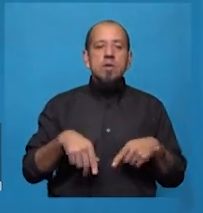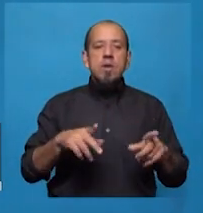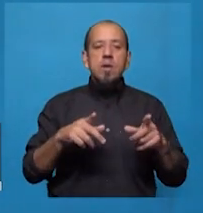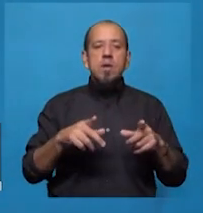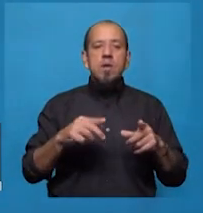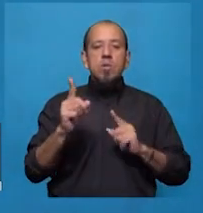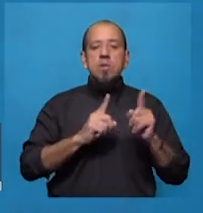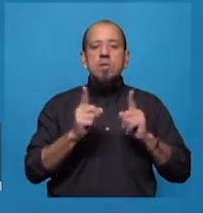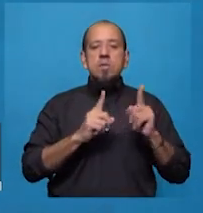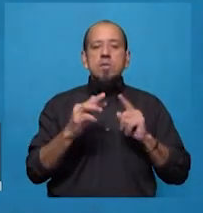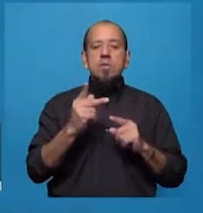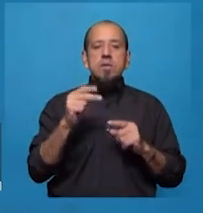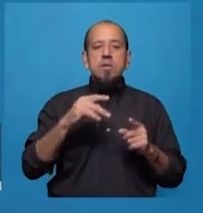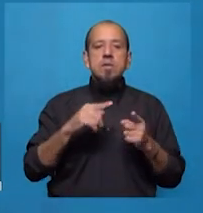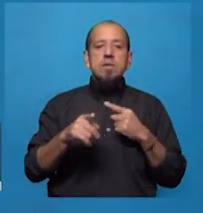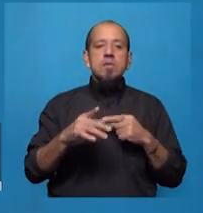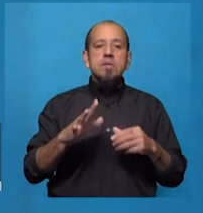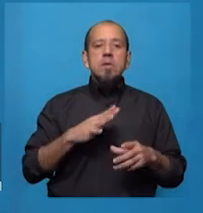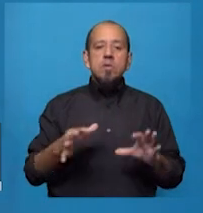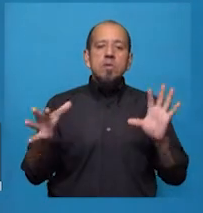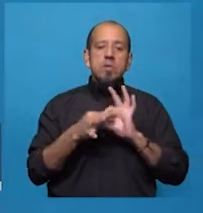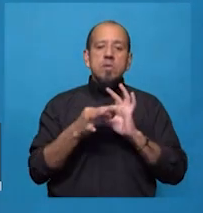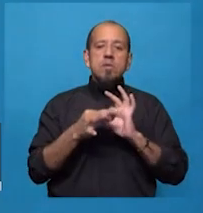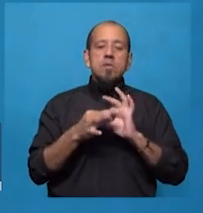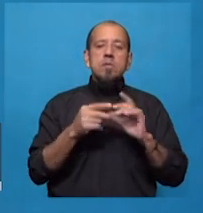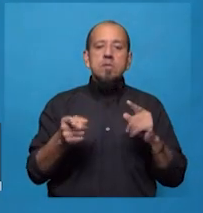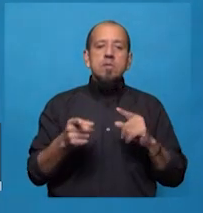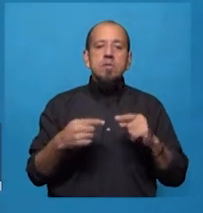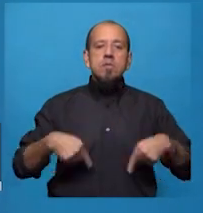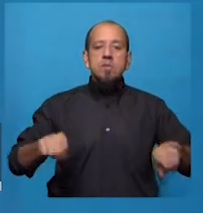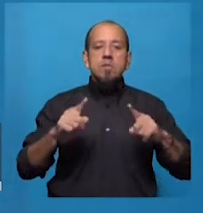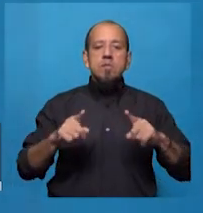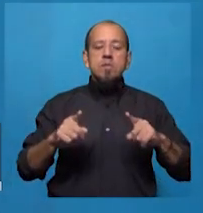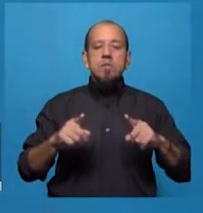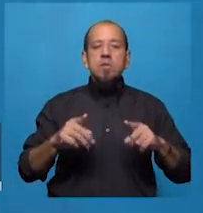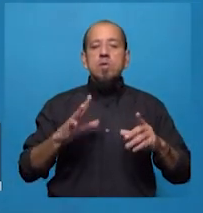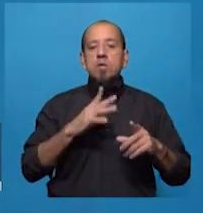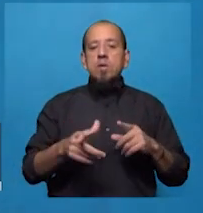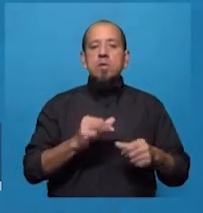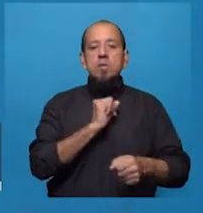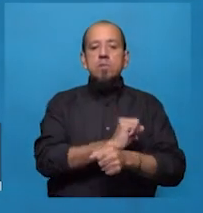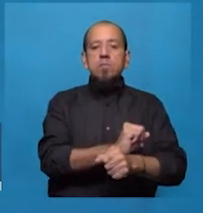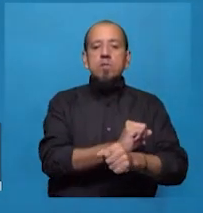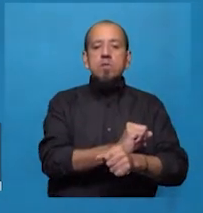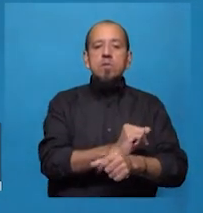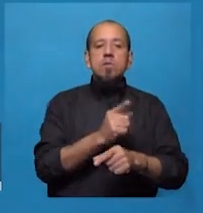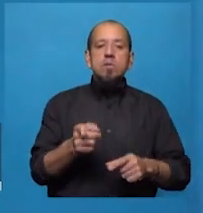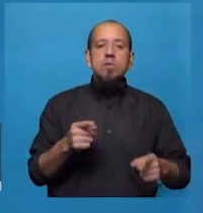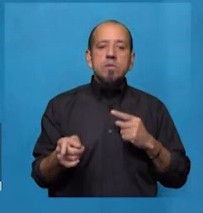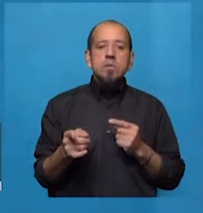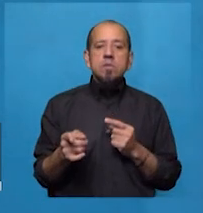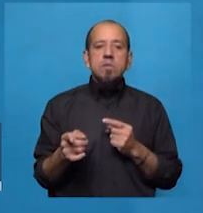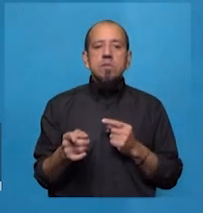de Kent en el Reino Unido una conexión entre el aumento muy fuerte de los privados de libertad con el aumento de la de la